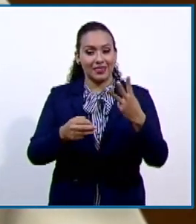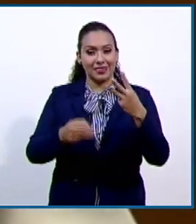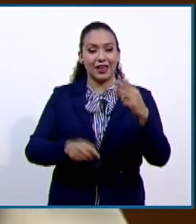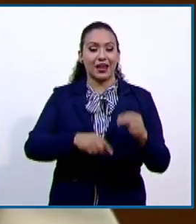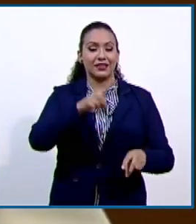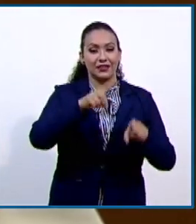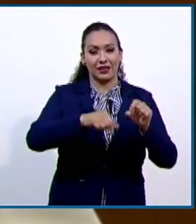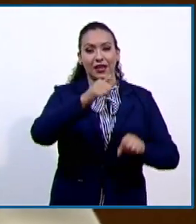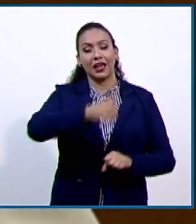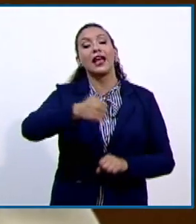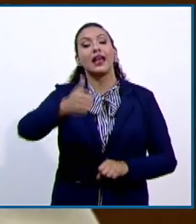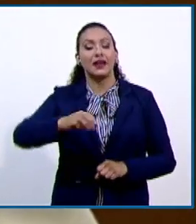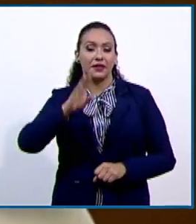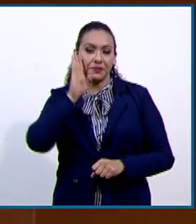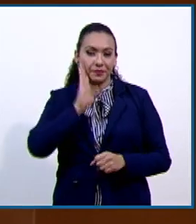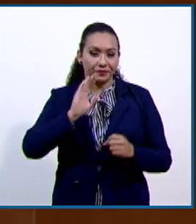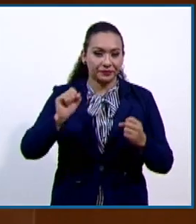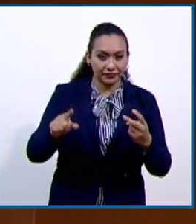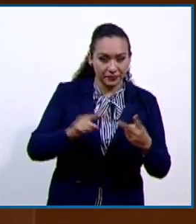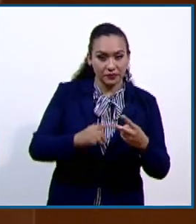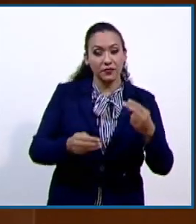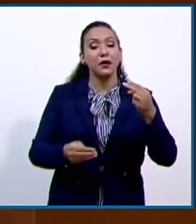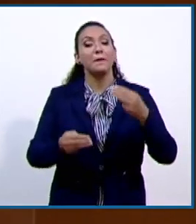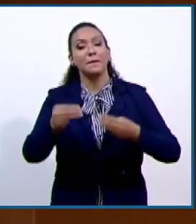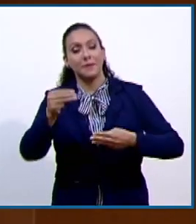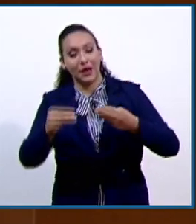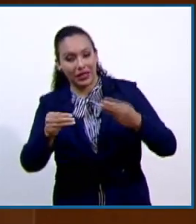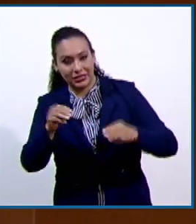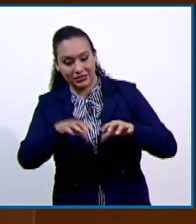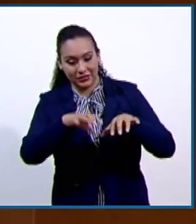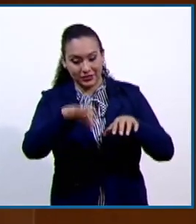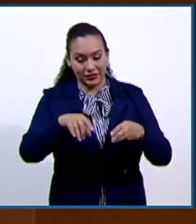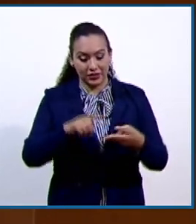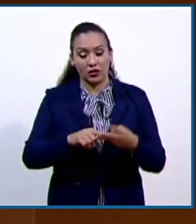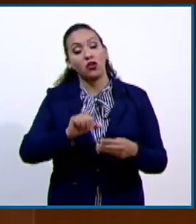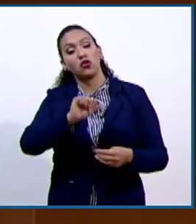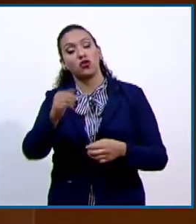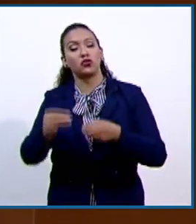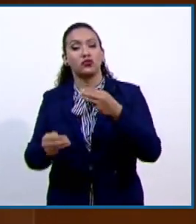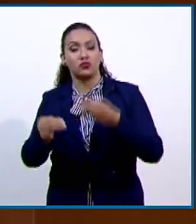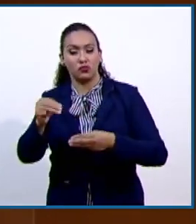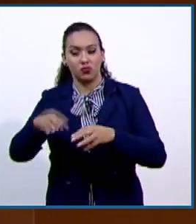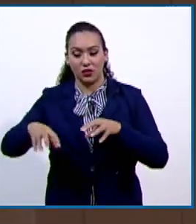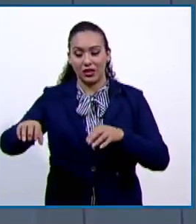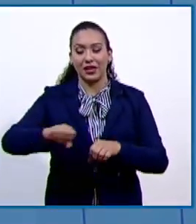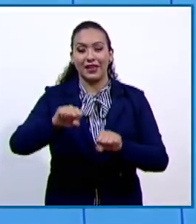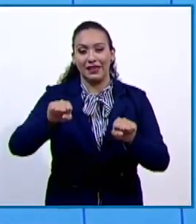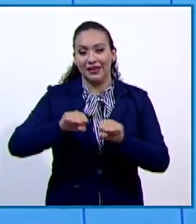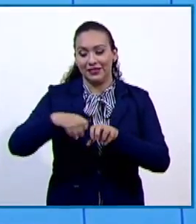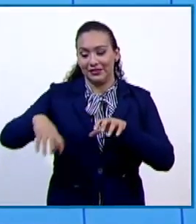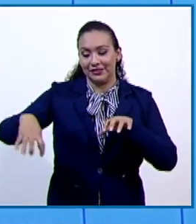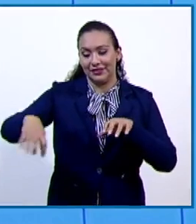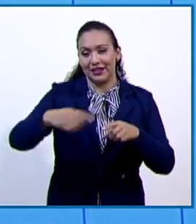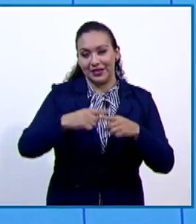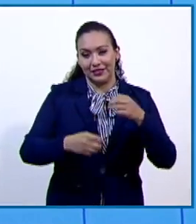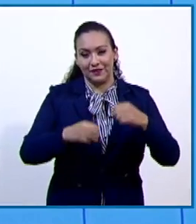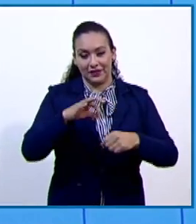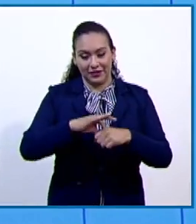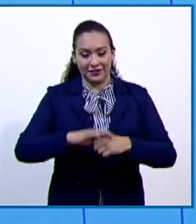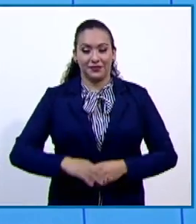ministro, magistrado del Tribunal de Disciplina y magistrado de Sala Superior y salas regionales del Tribunal